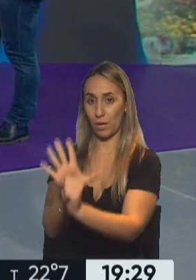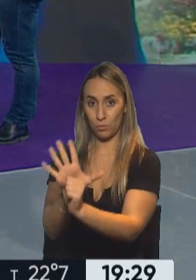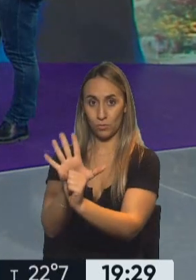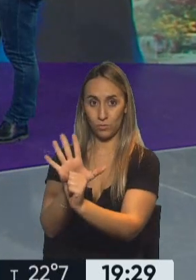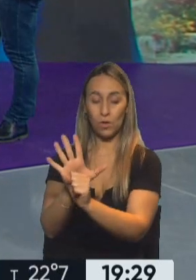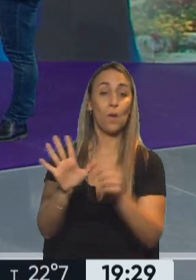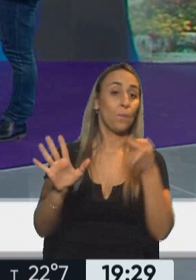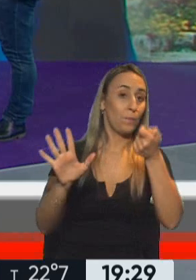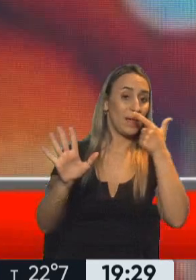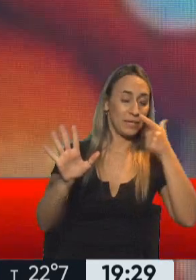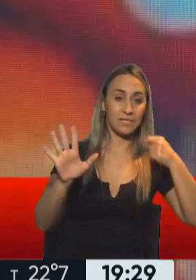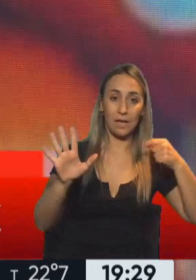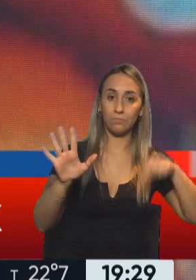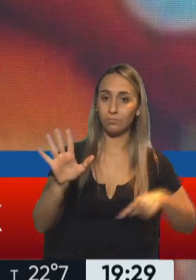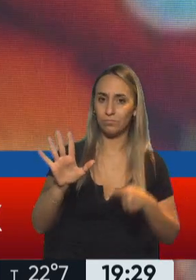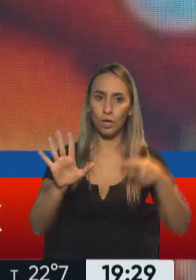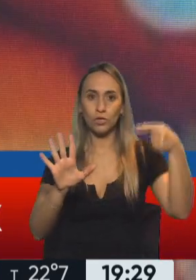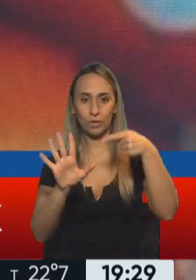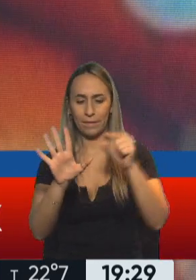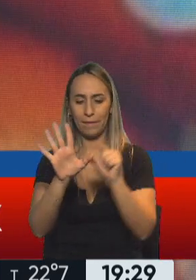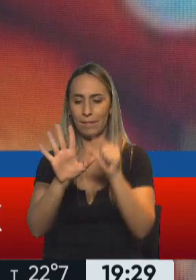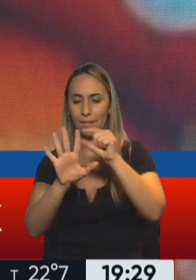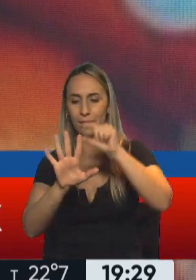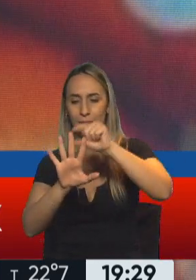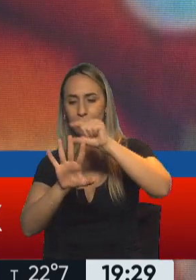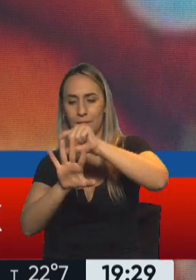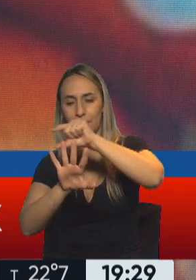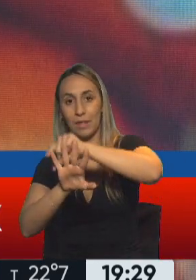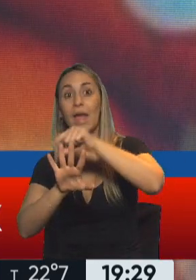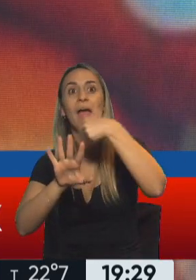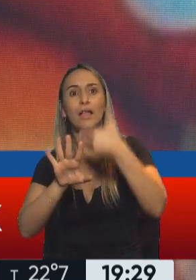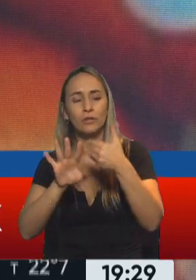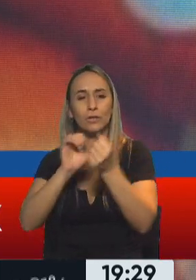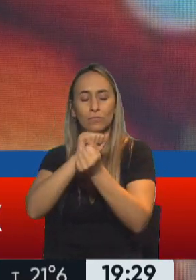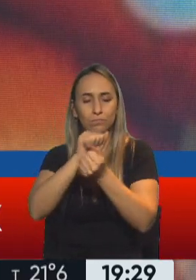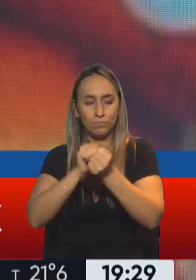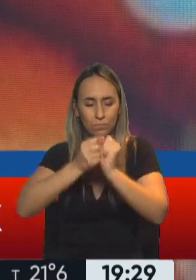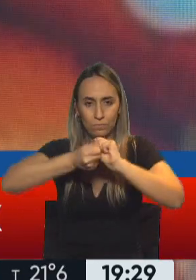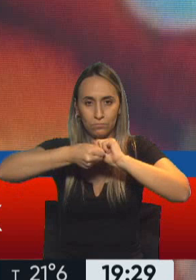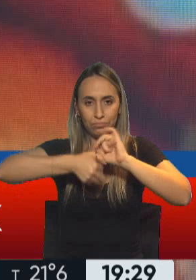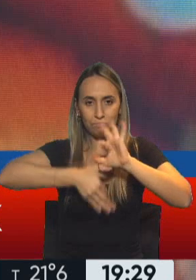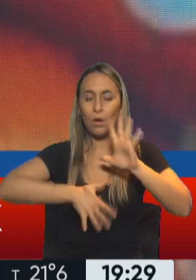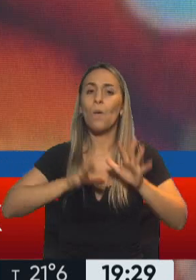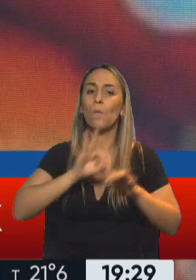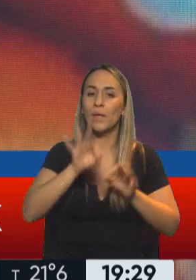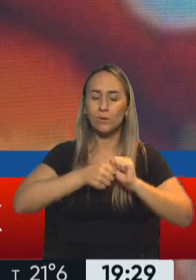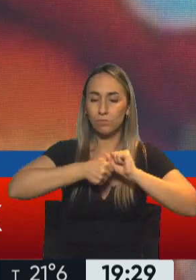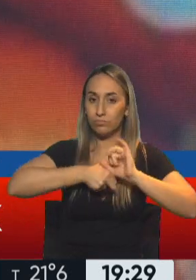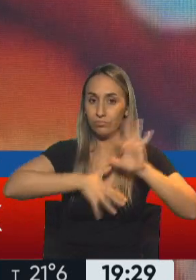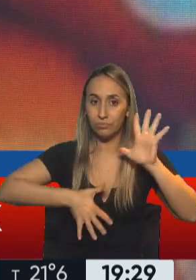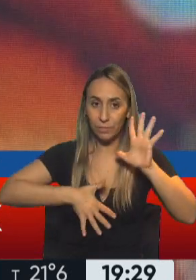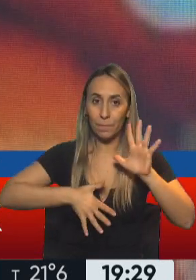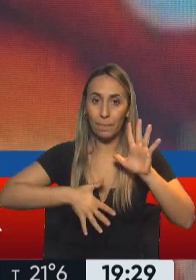que el virus no se desarrolla. Tiene menos carga genética, o sea, tiene menos carga al interferir en la genética